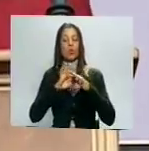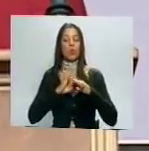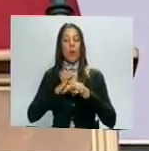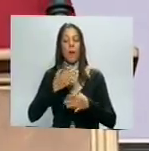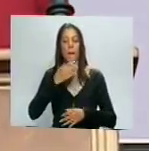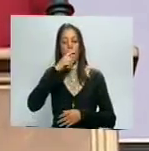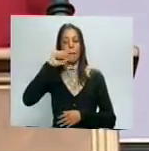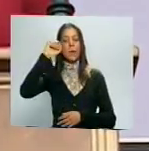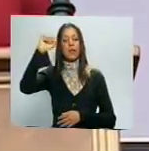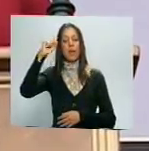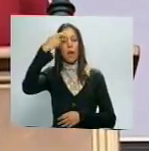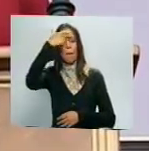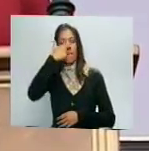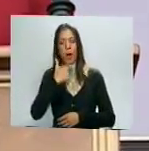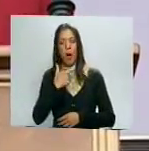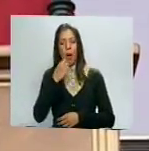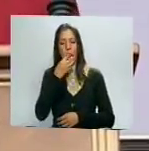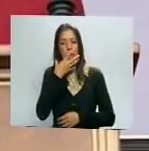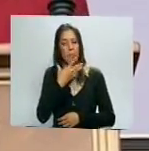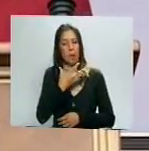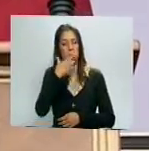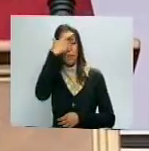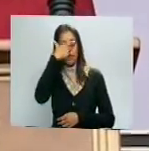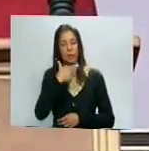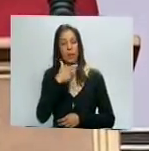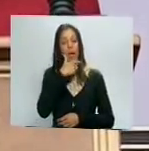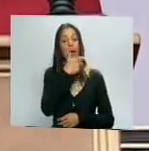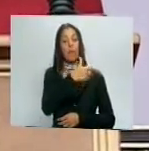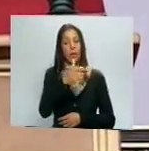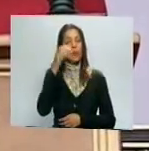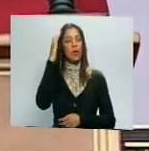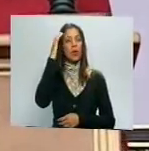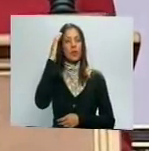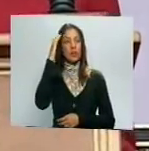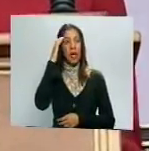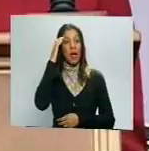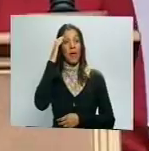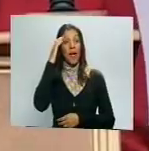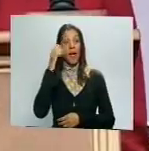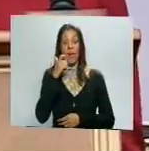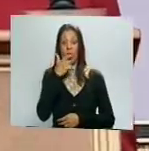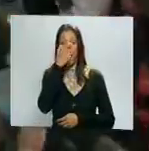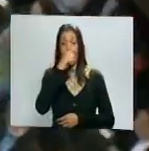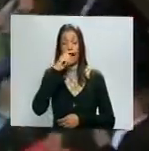Maduro es un hombre bueno, y ustedes lo saben, el pueblo lo sabe. Nicolás Maduro es un hombre bueno,